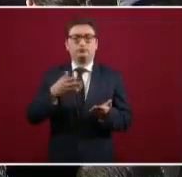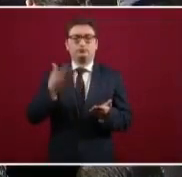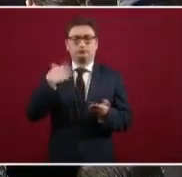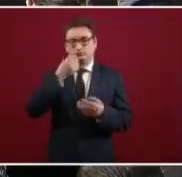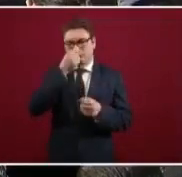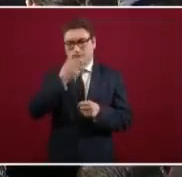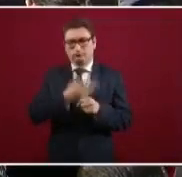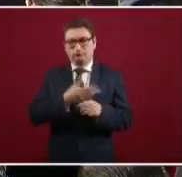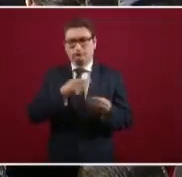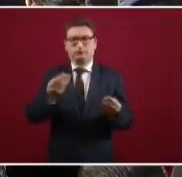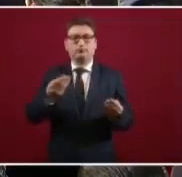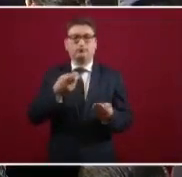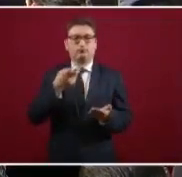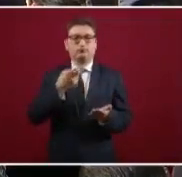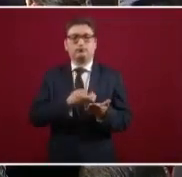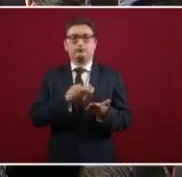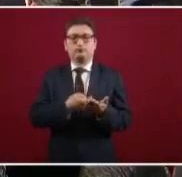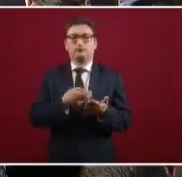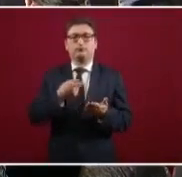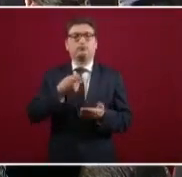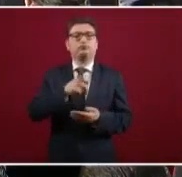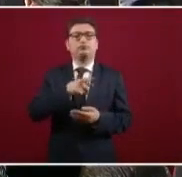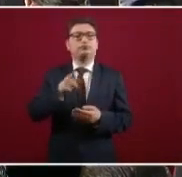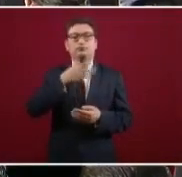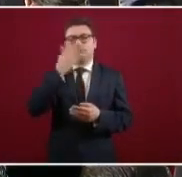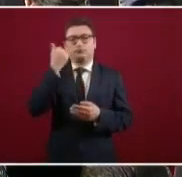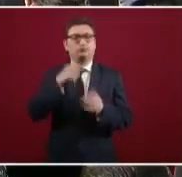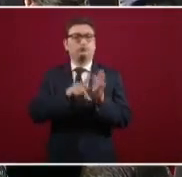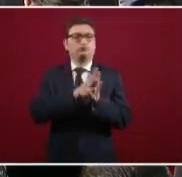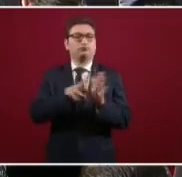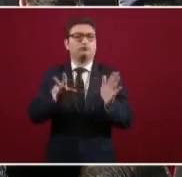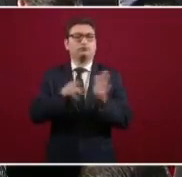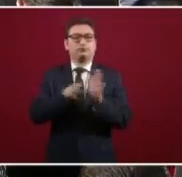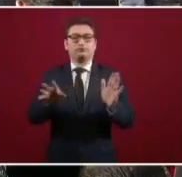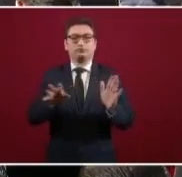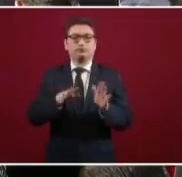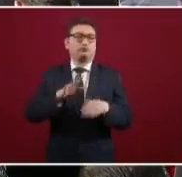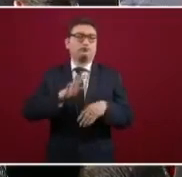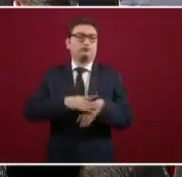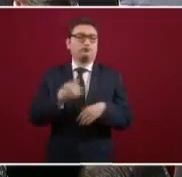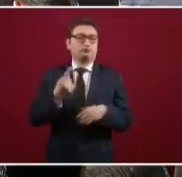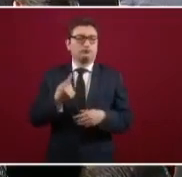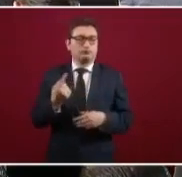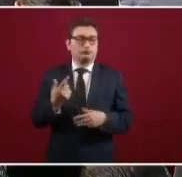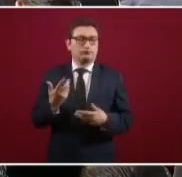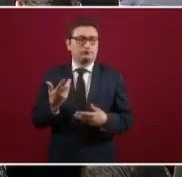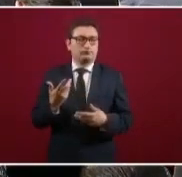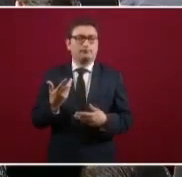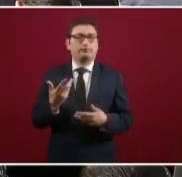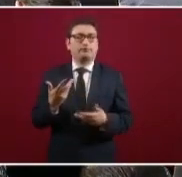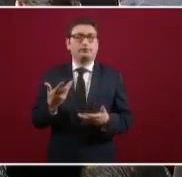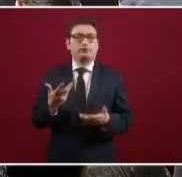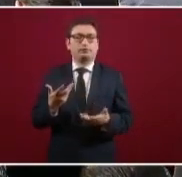secretaria pero yo no sé si los medios estoy porque este